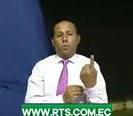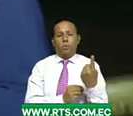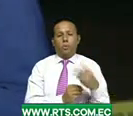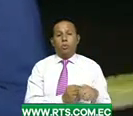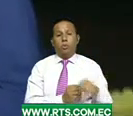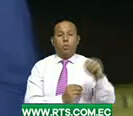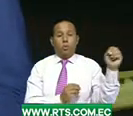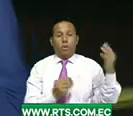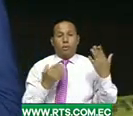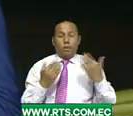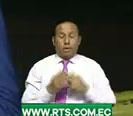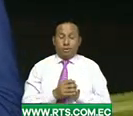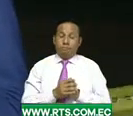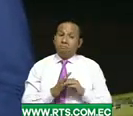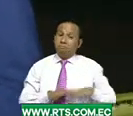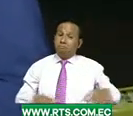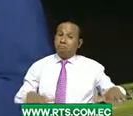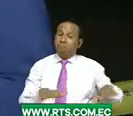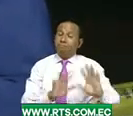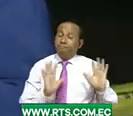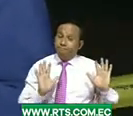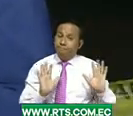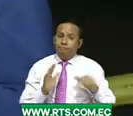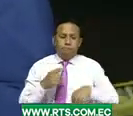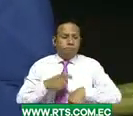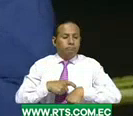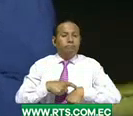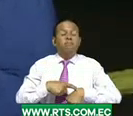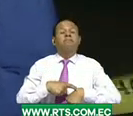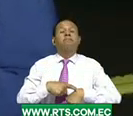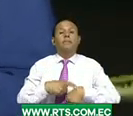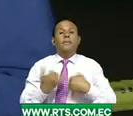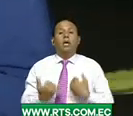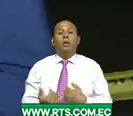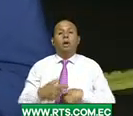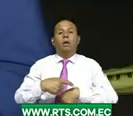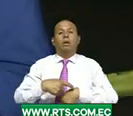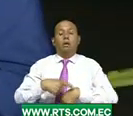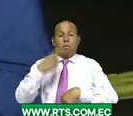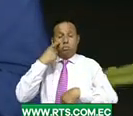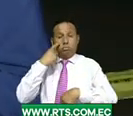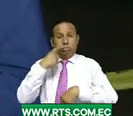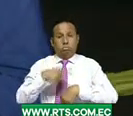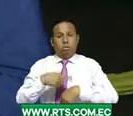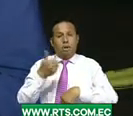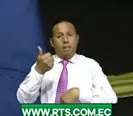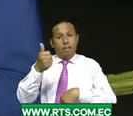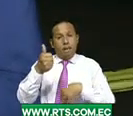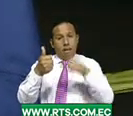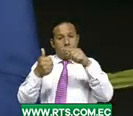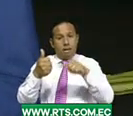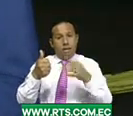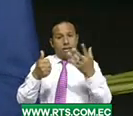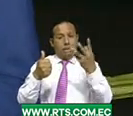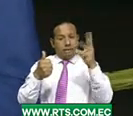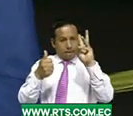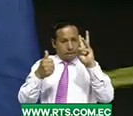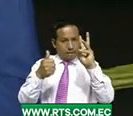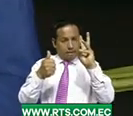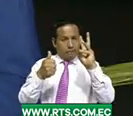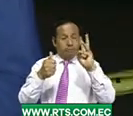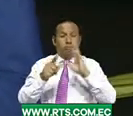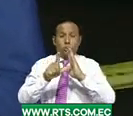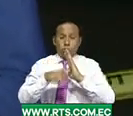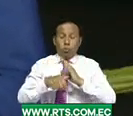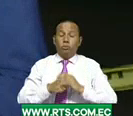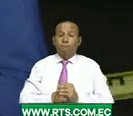lo que está ocurriendo aquí cuando son exactamente, para mostrarles, 22 horas con 16